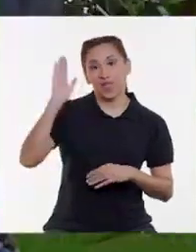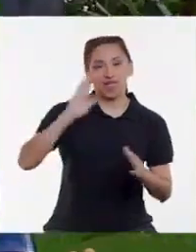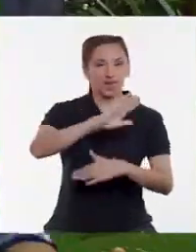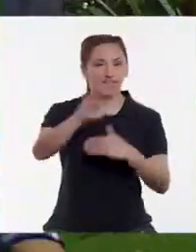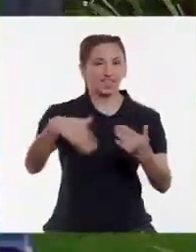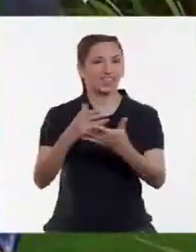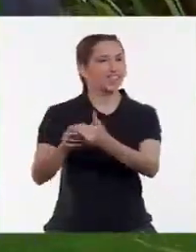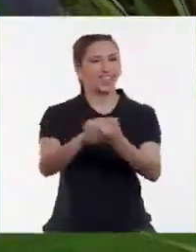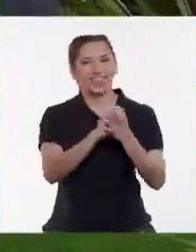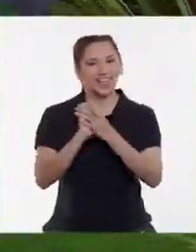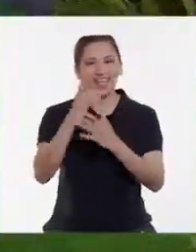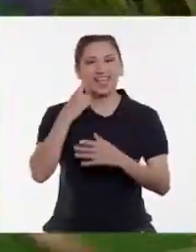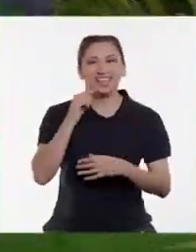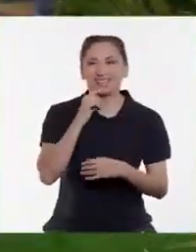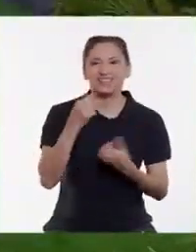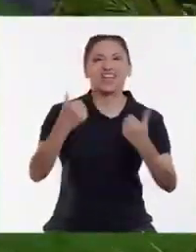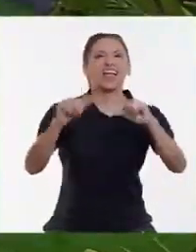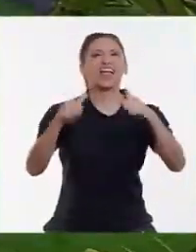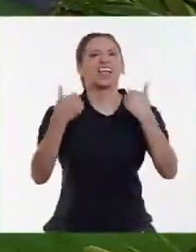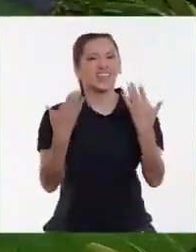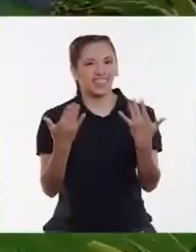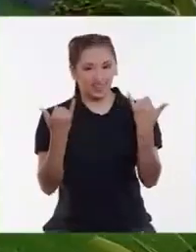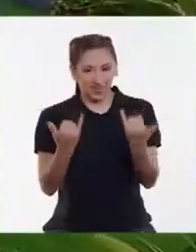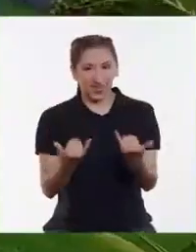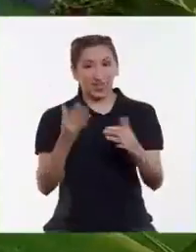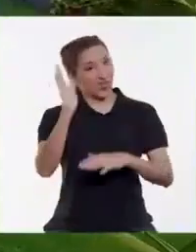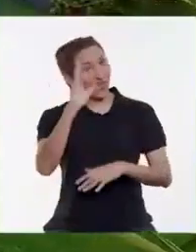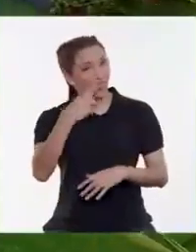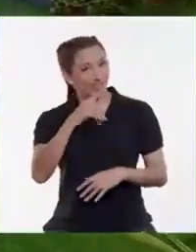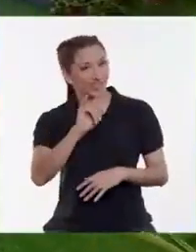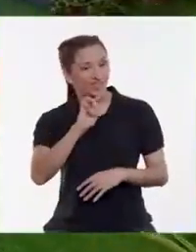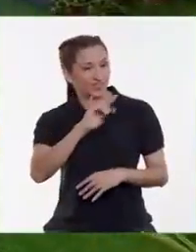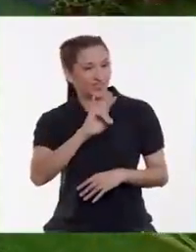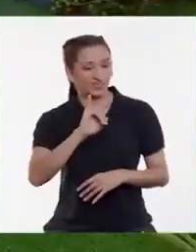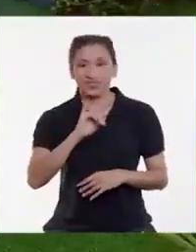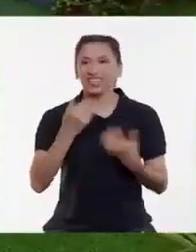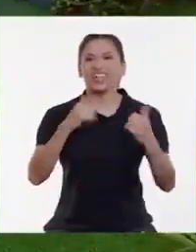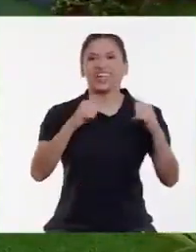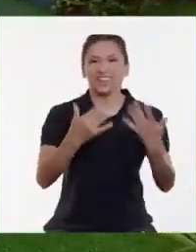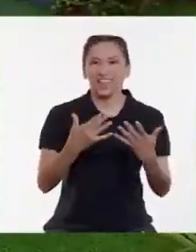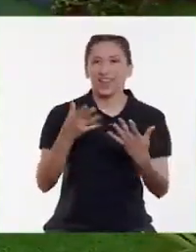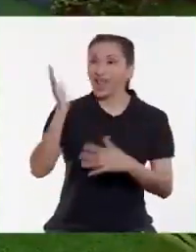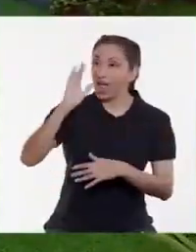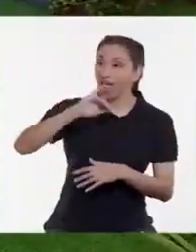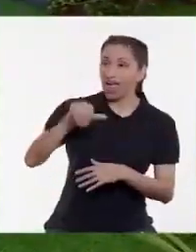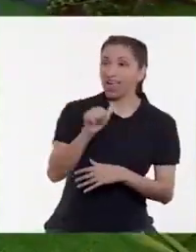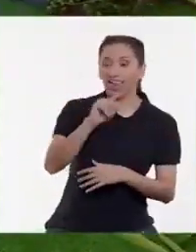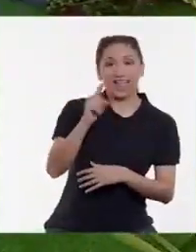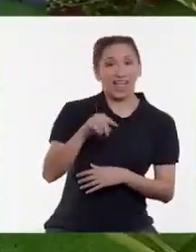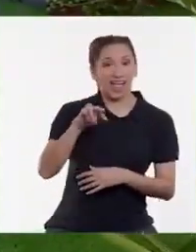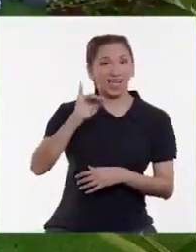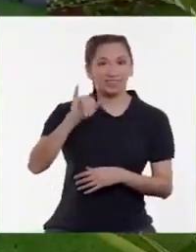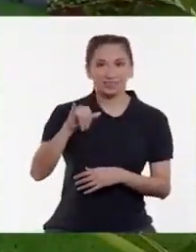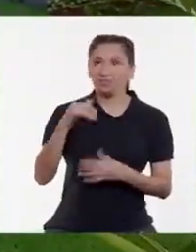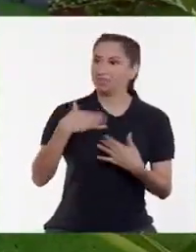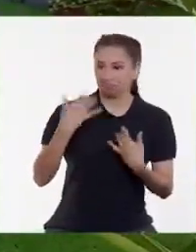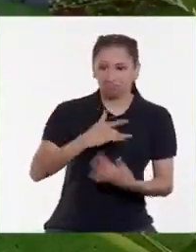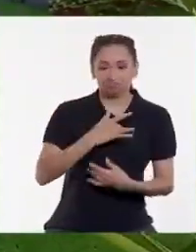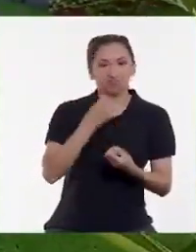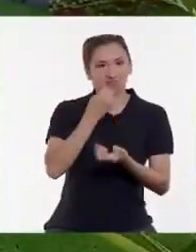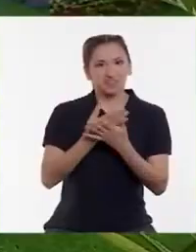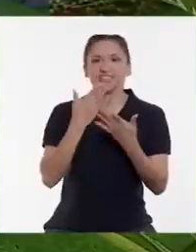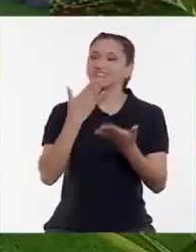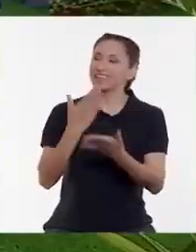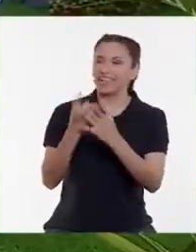Hola amigas y amigos, ¿cómo están el día de hoy? Hola Kubi, ¿cómo estás? Hola Jazmín, yo estoy muy bien, gracias por